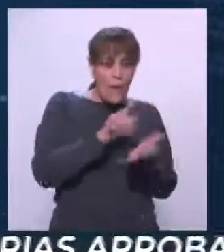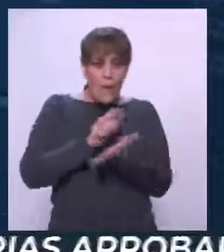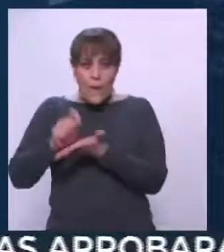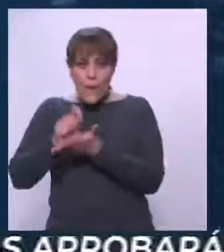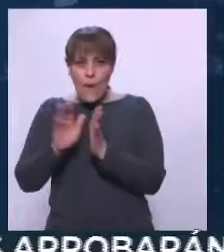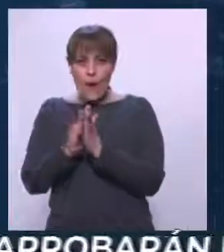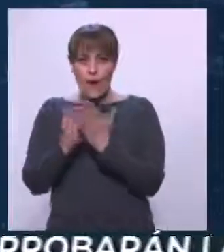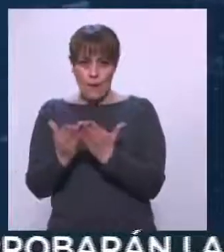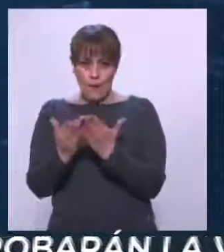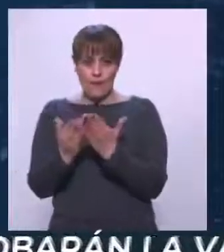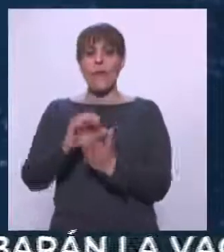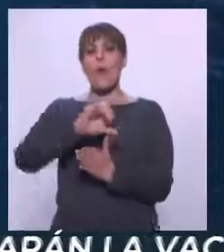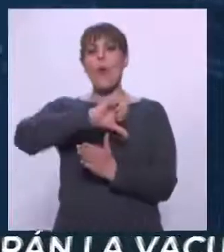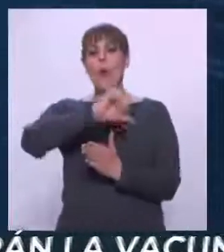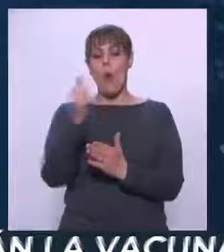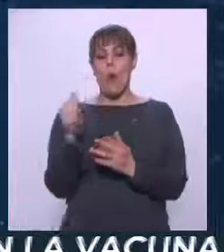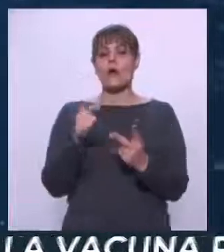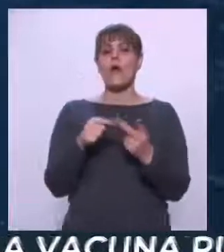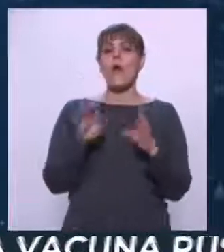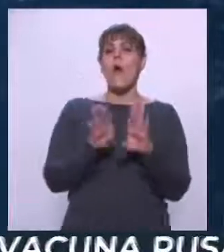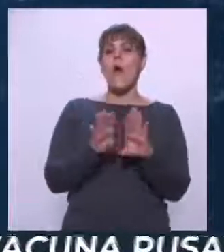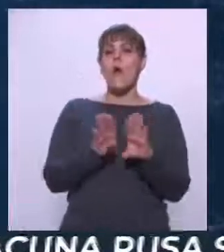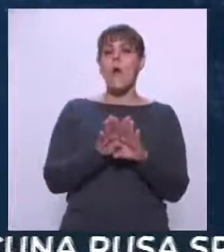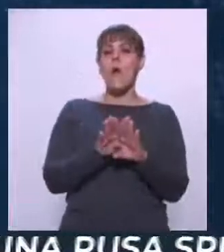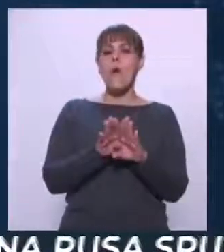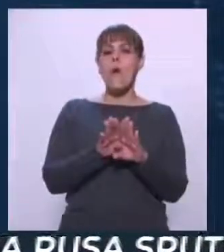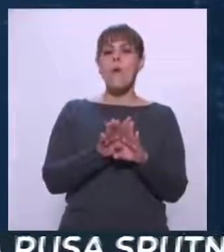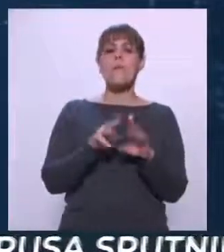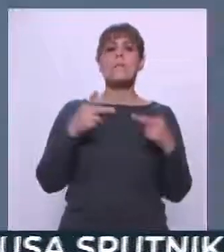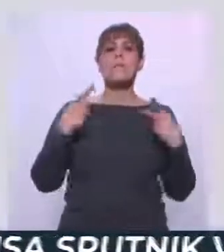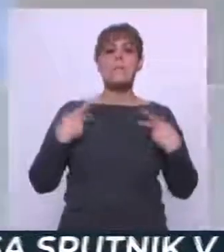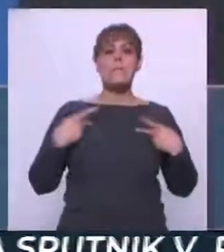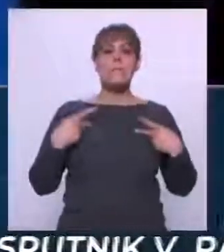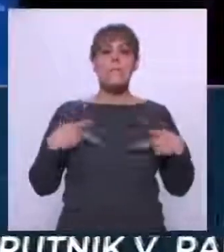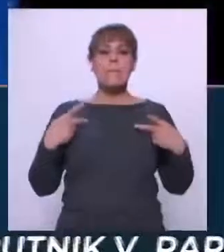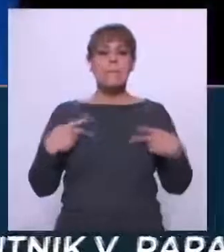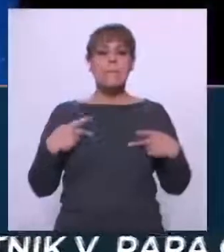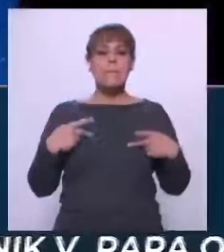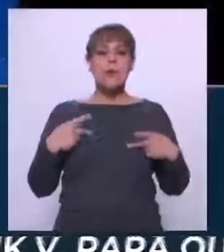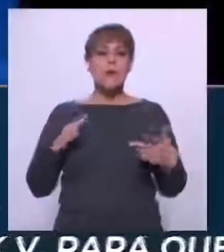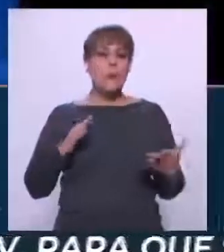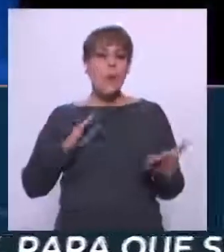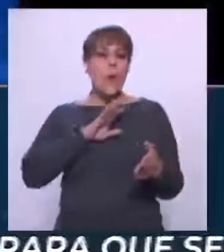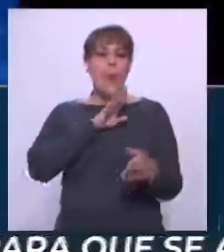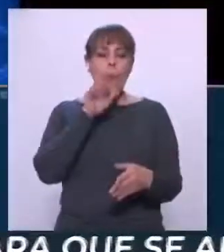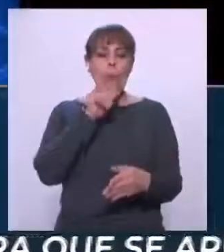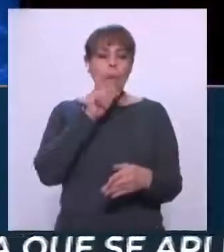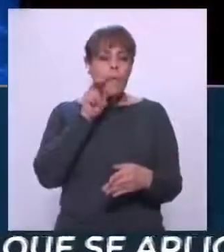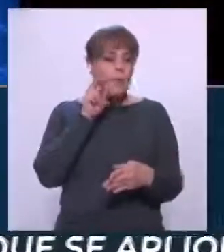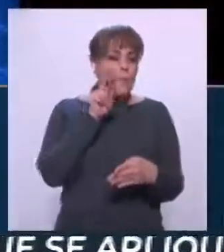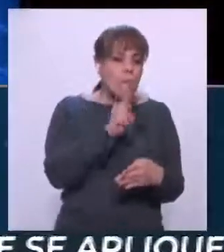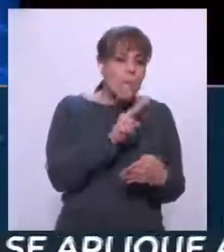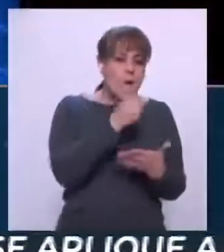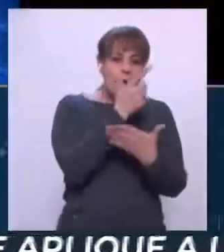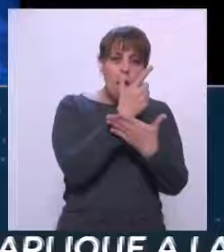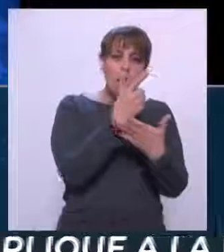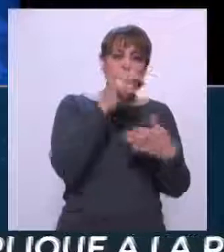se impidió el acceso a las propias boletas electorales, así como en el fraude